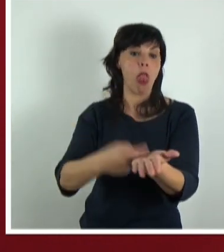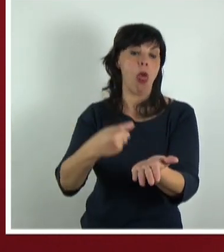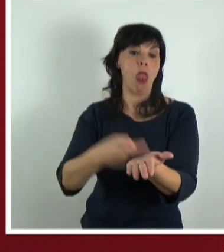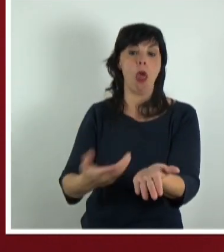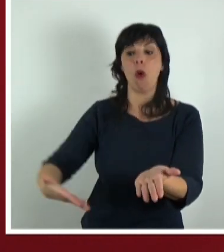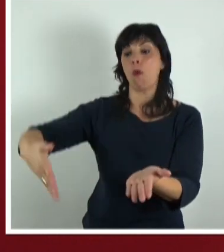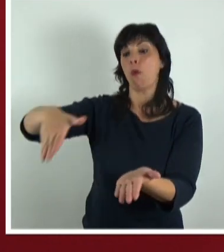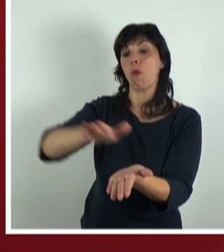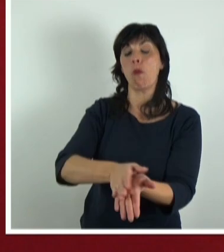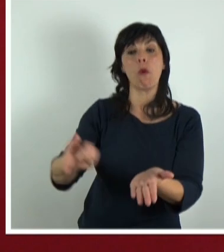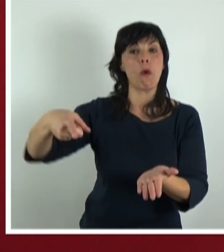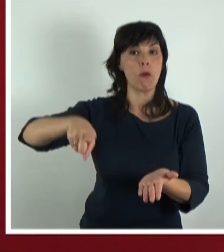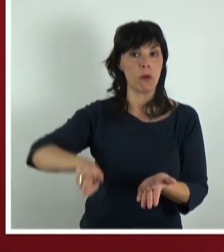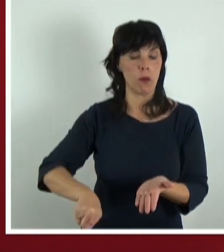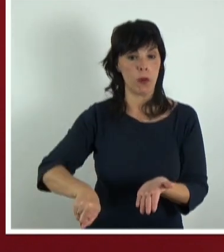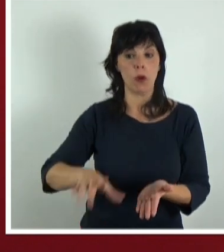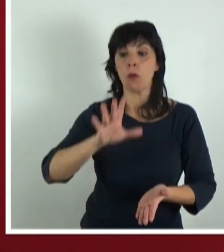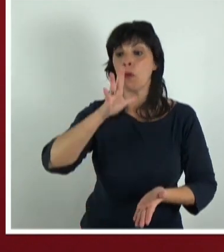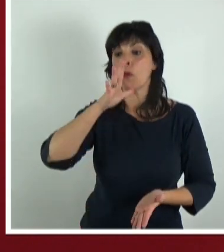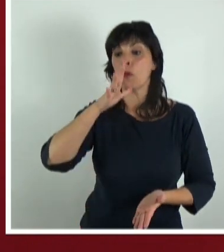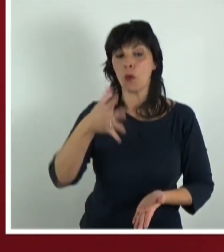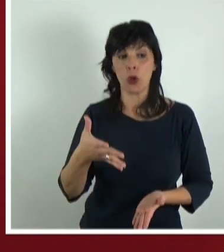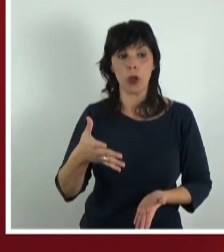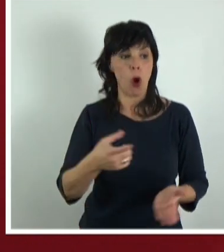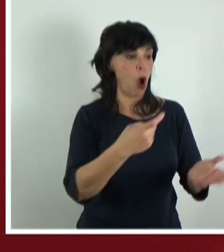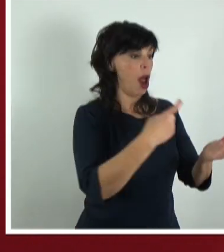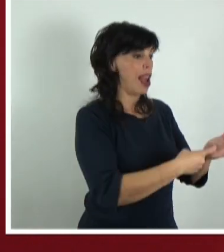Porque la ley va hasta la muerte.